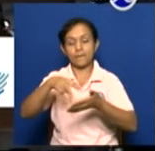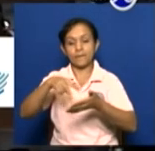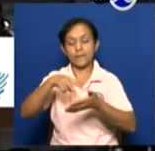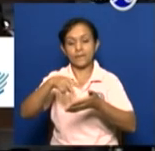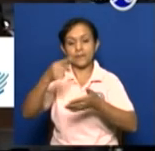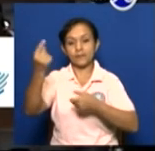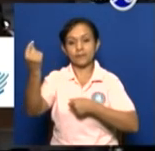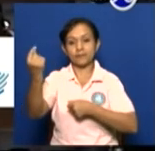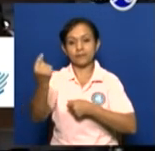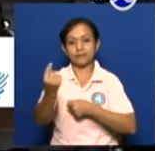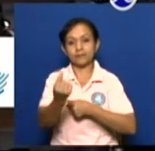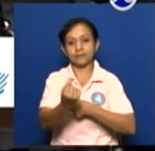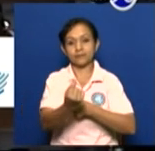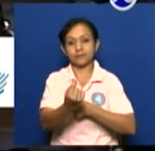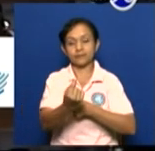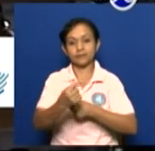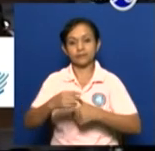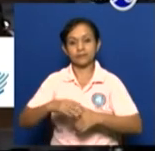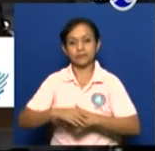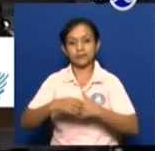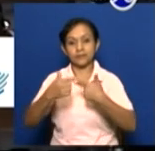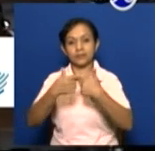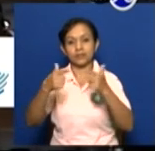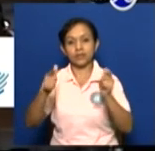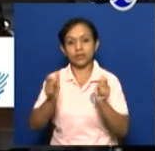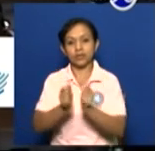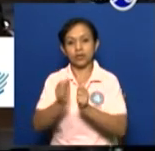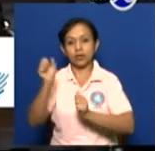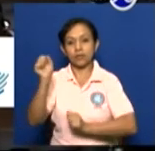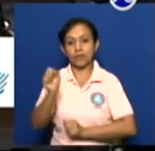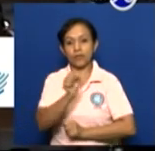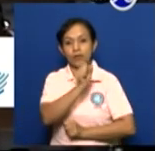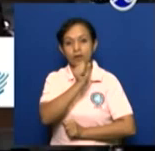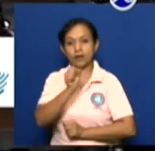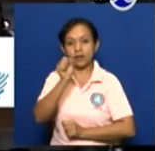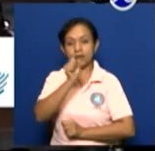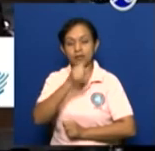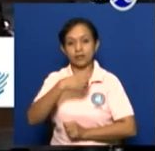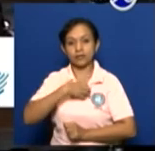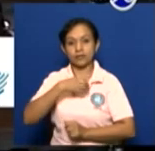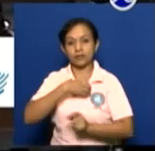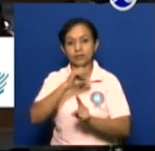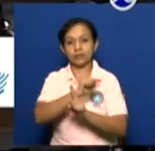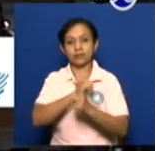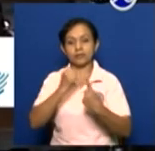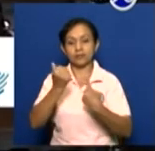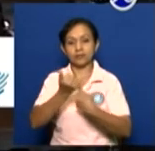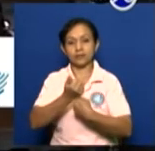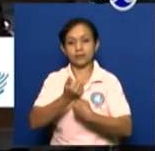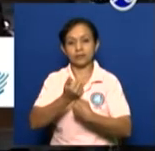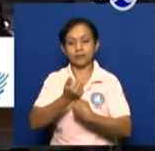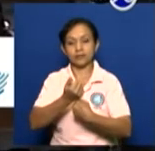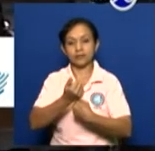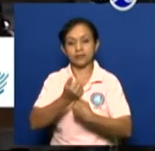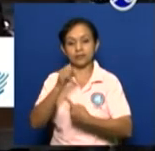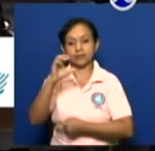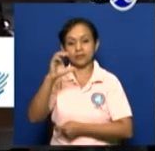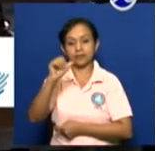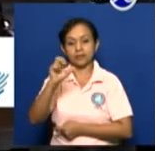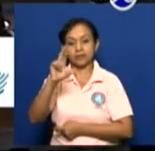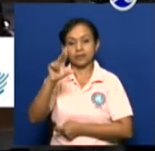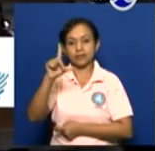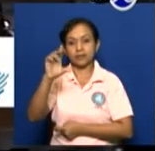de presencia el grupo de canto institucional, comandante Carlos